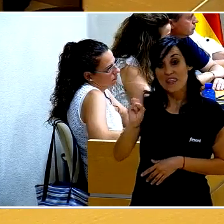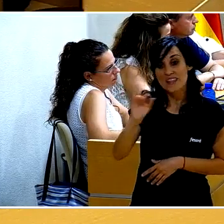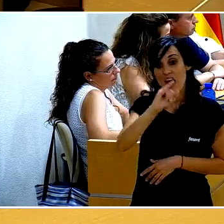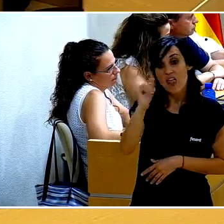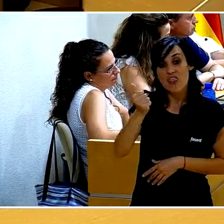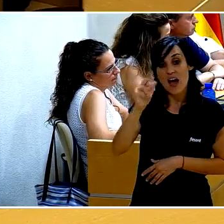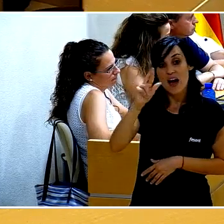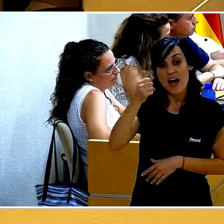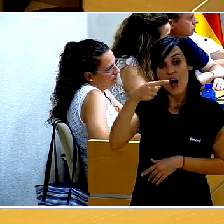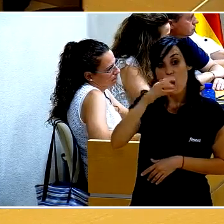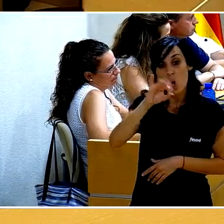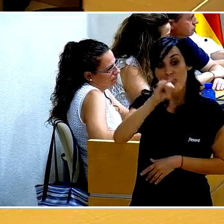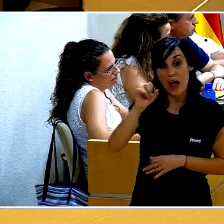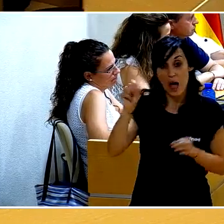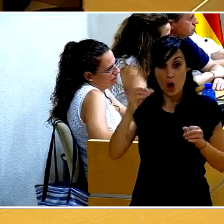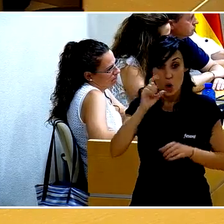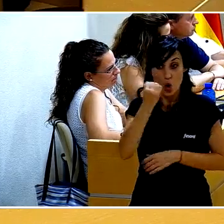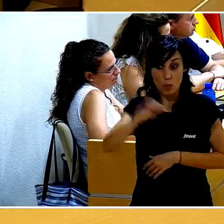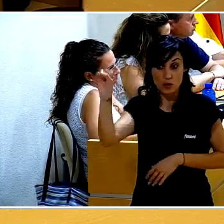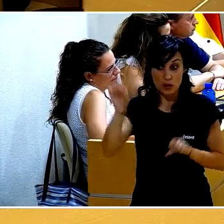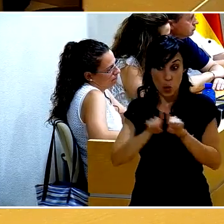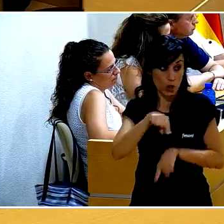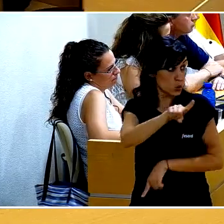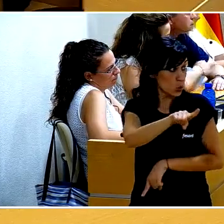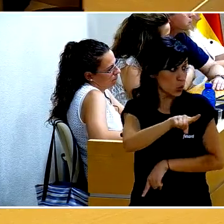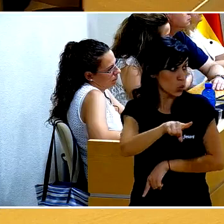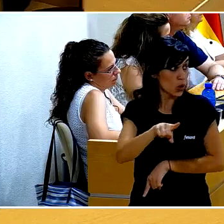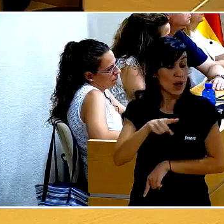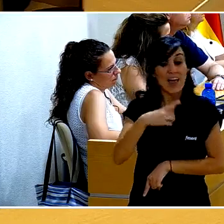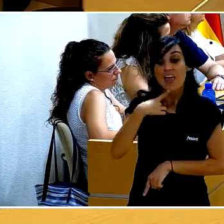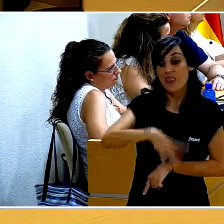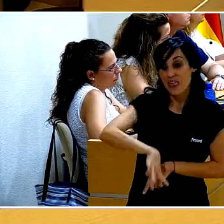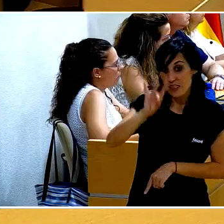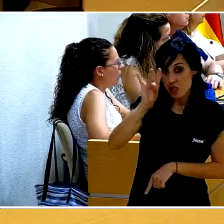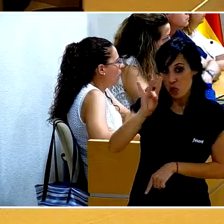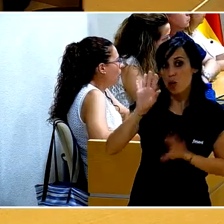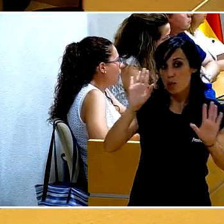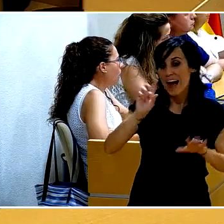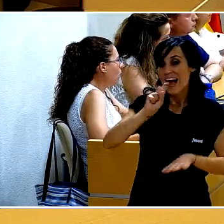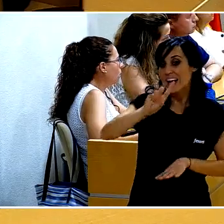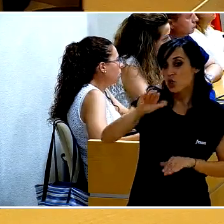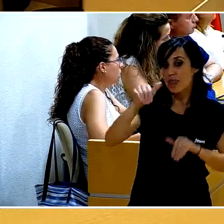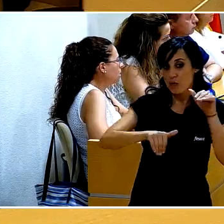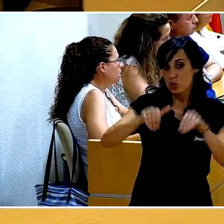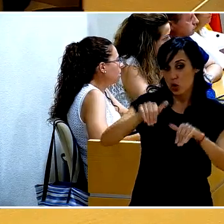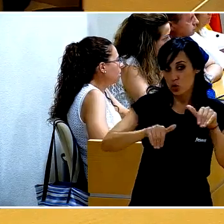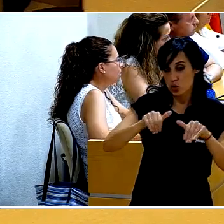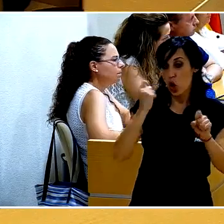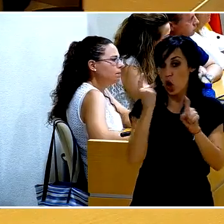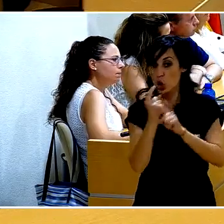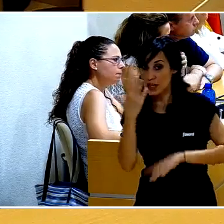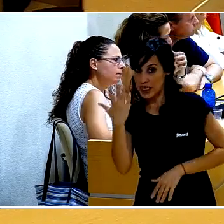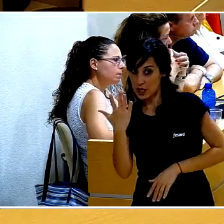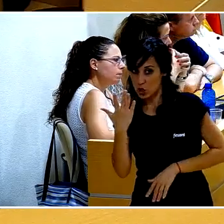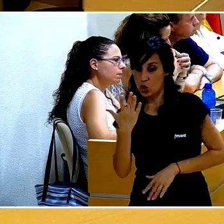Zaragoza, comunista como usted, el cual decidió, por cierto, con 14 votos contra 5, es